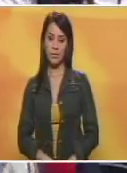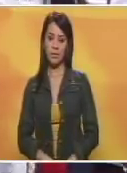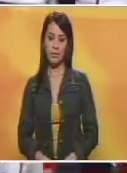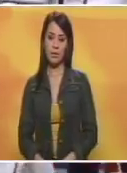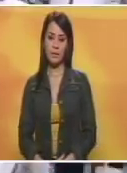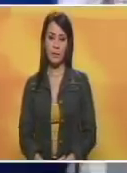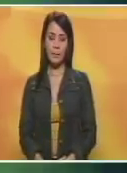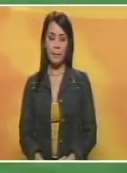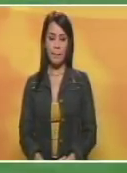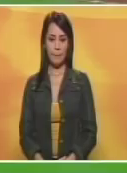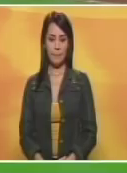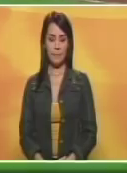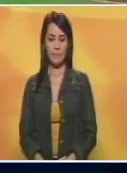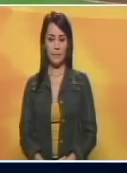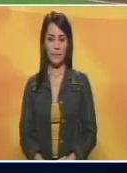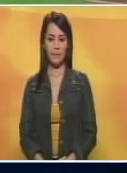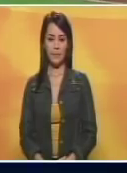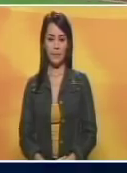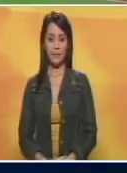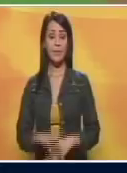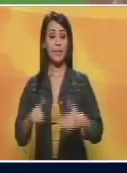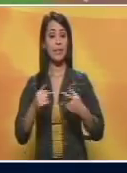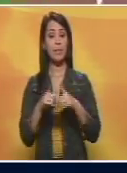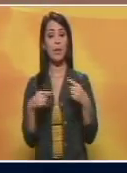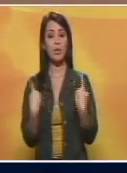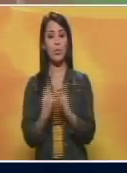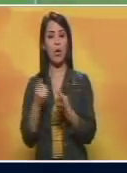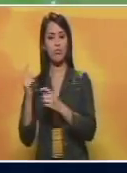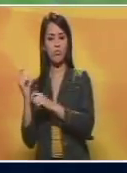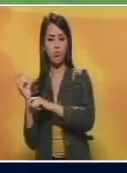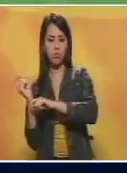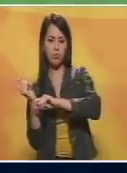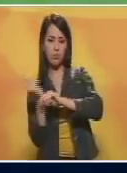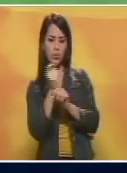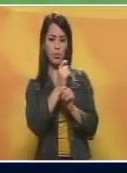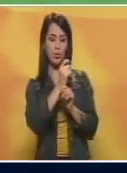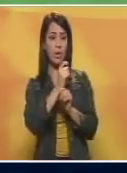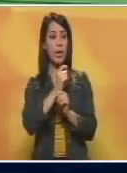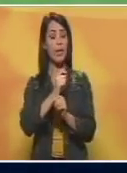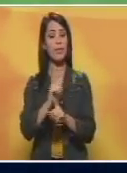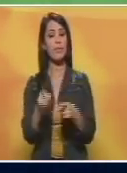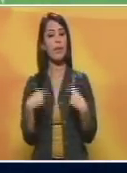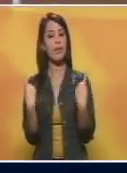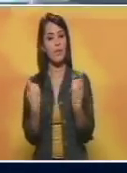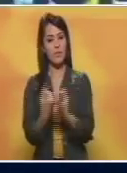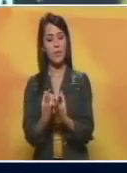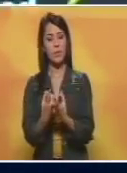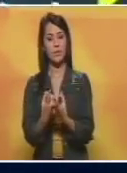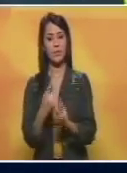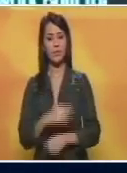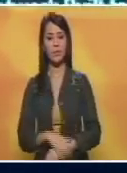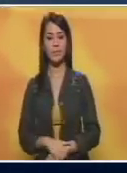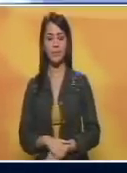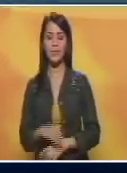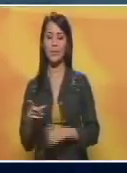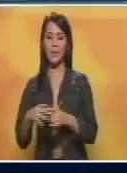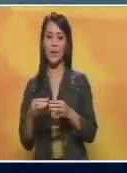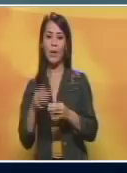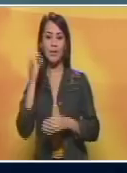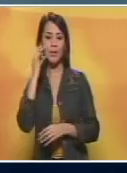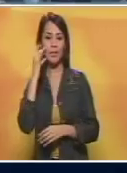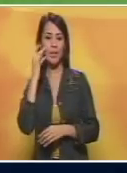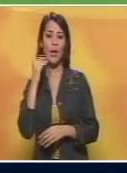en missouri salvador pérez despacho par de cuadrangulares en la derrota de extinción reales de kansas city sólo de los azulejos de toronto